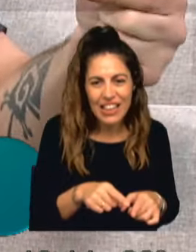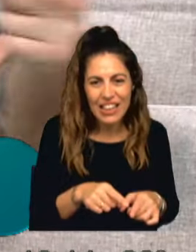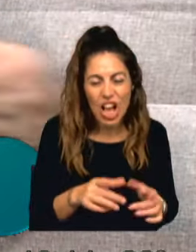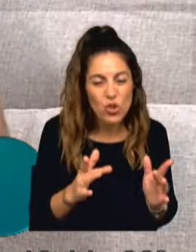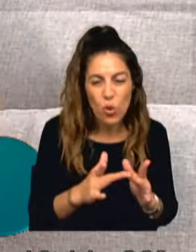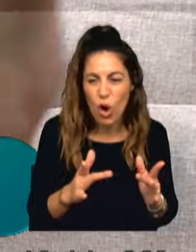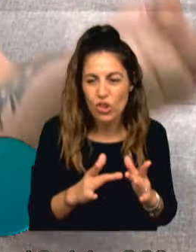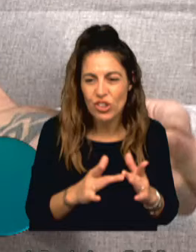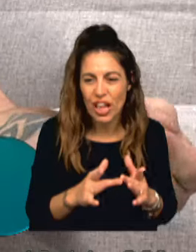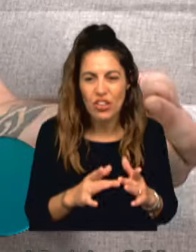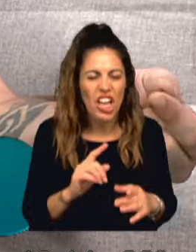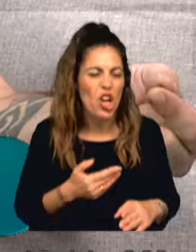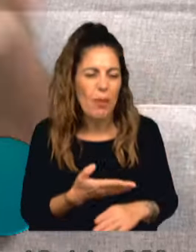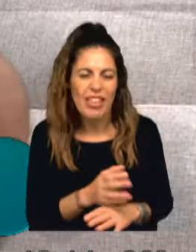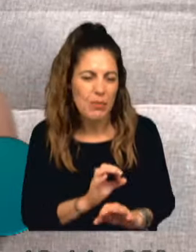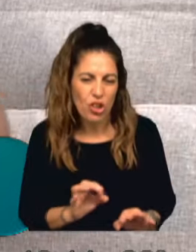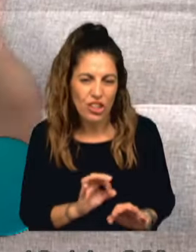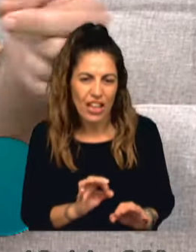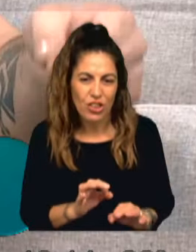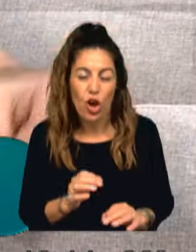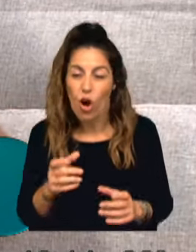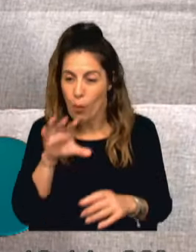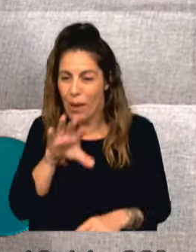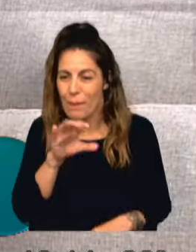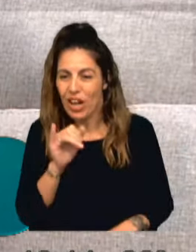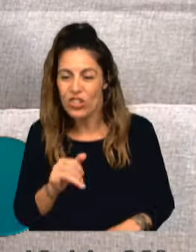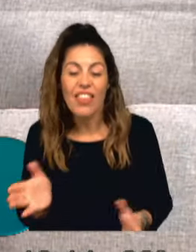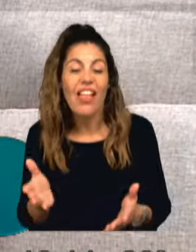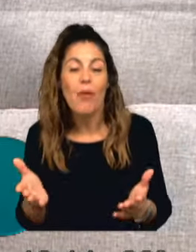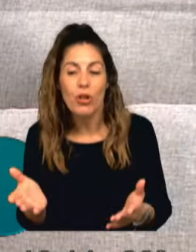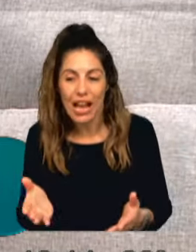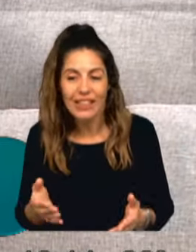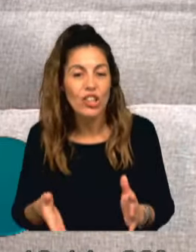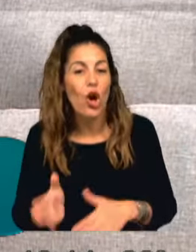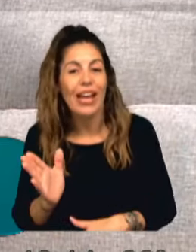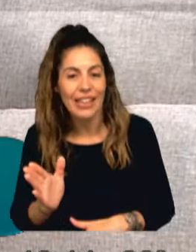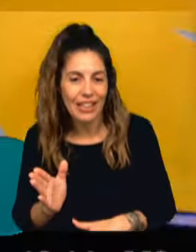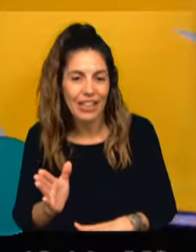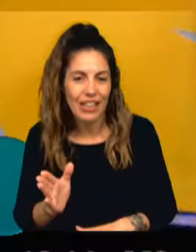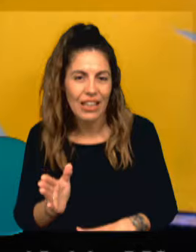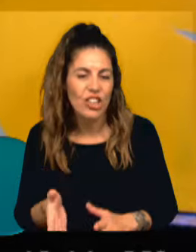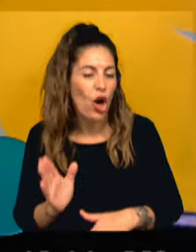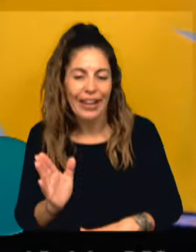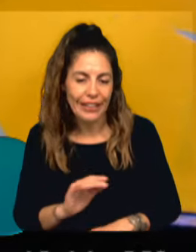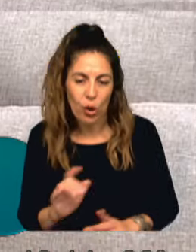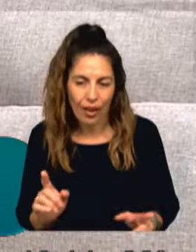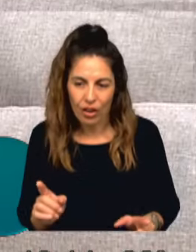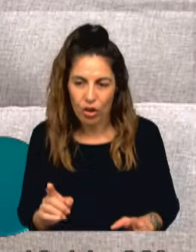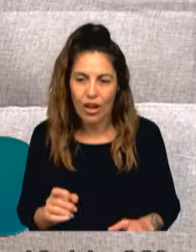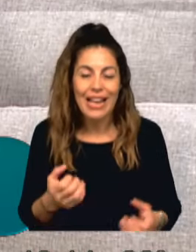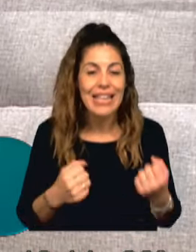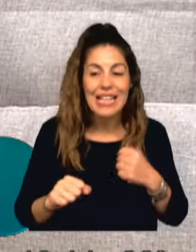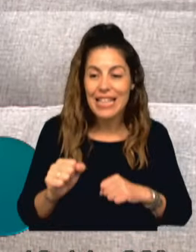contacto y nosotros no le exigimos tanto como a perro de Dale apurate que tengo que ir a me tengo que ir las